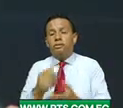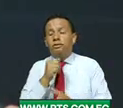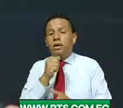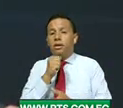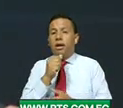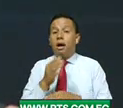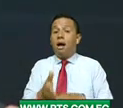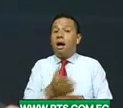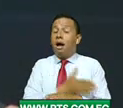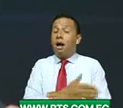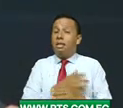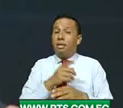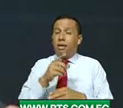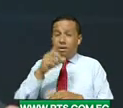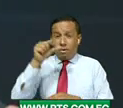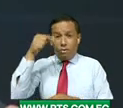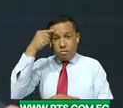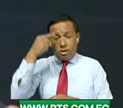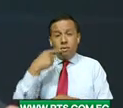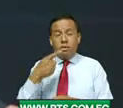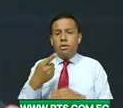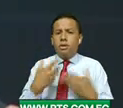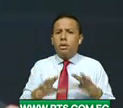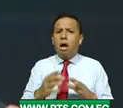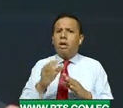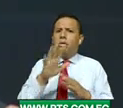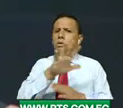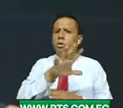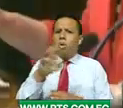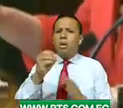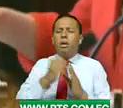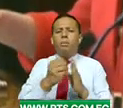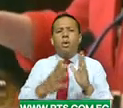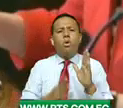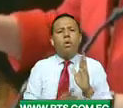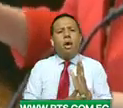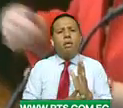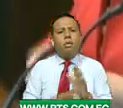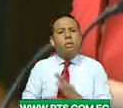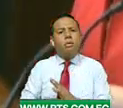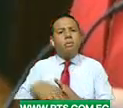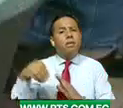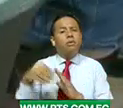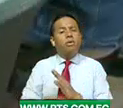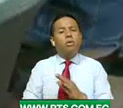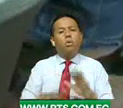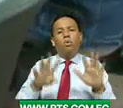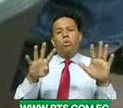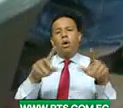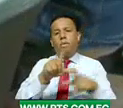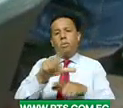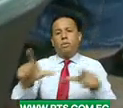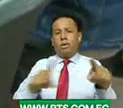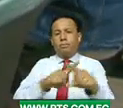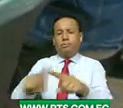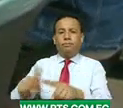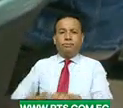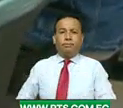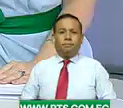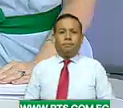semanas atrás realizó la promoción de 50 proyectos de inversión en 9 sectores. Informó Priscila